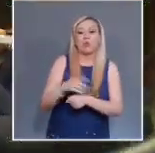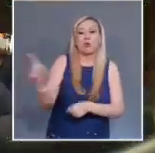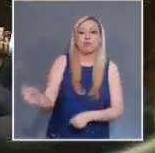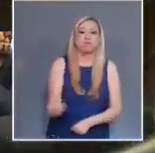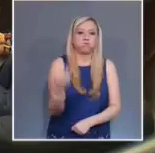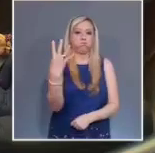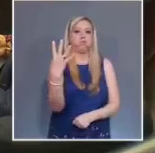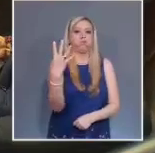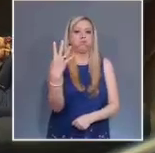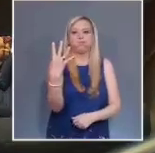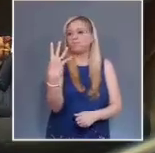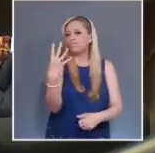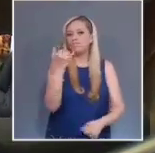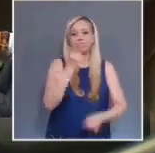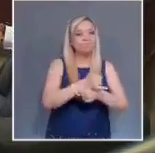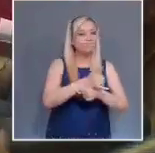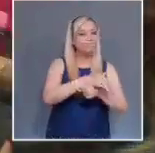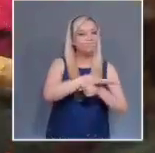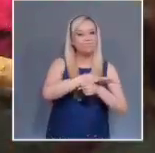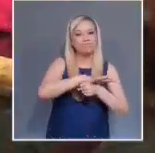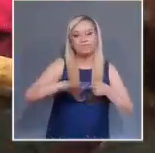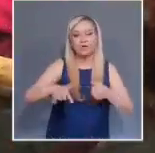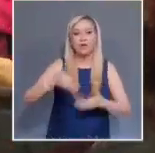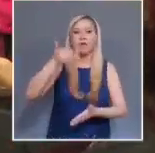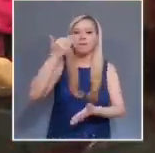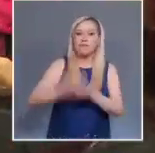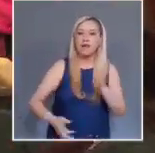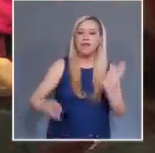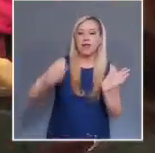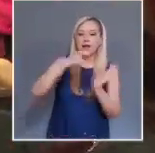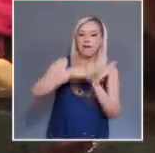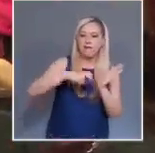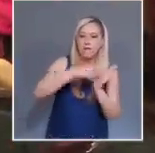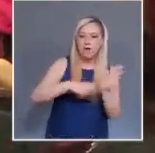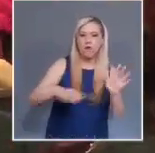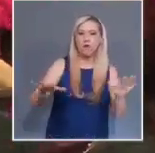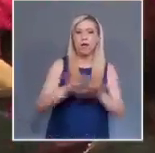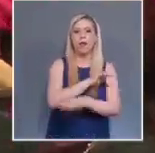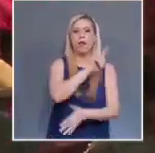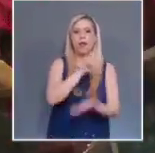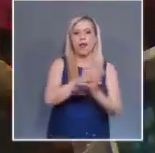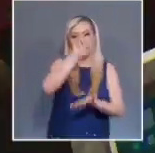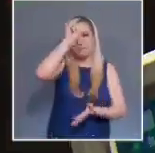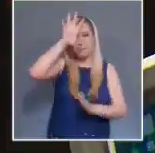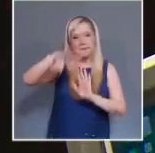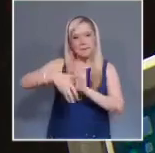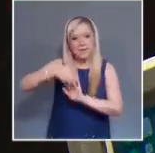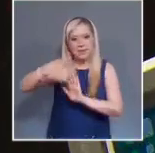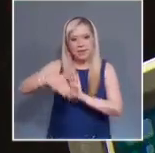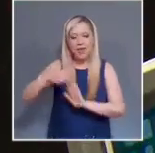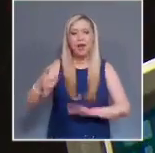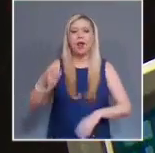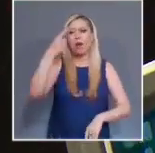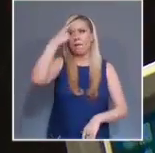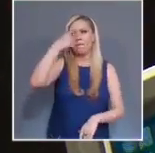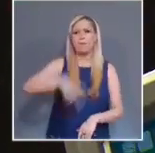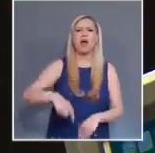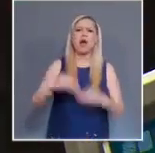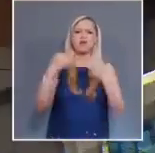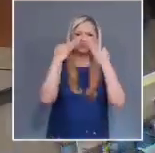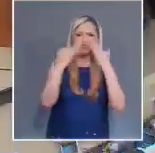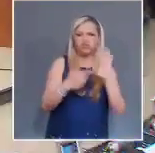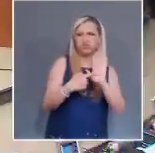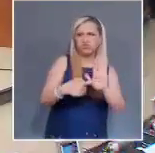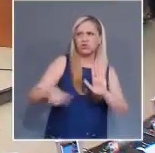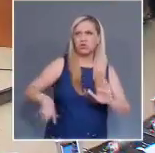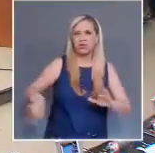se encuentran las reformas a la ley minera, la ley 3 de 3, la ley general en materia de humanidades, ciencia, tecnologías e